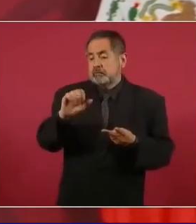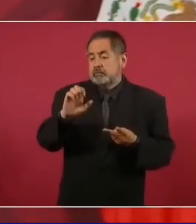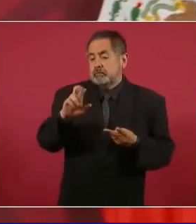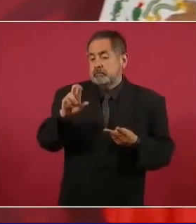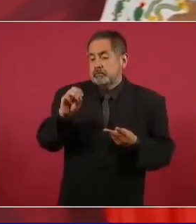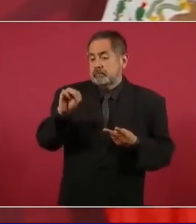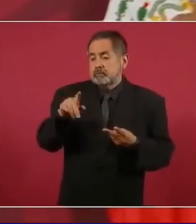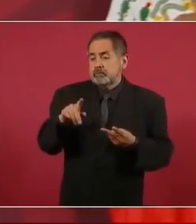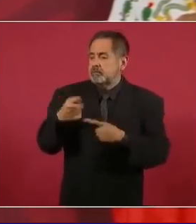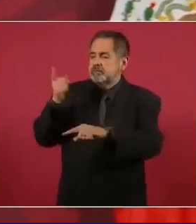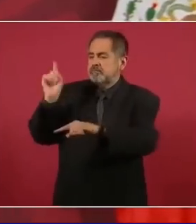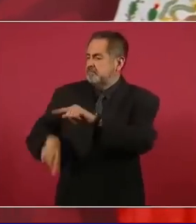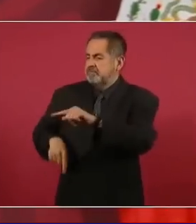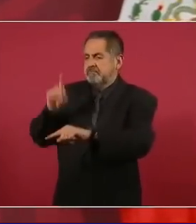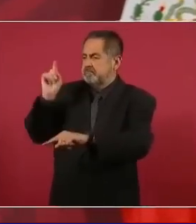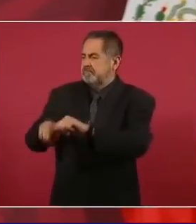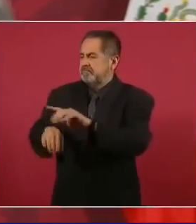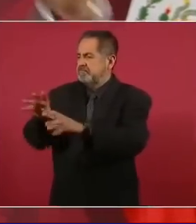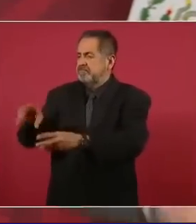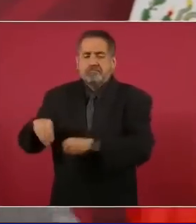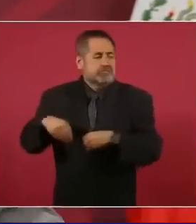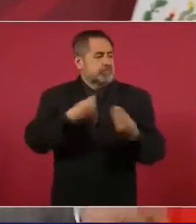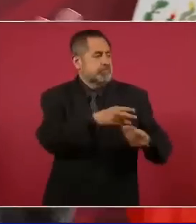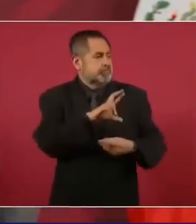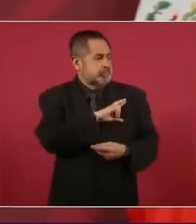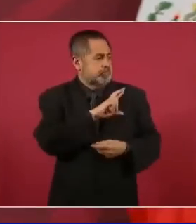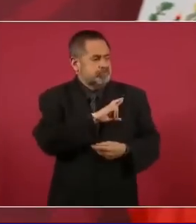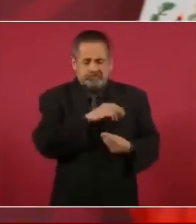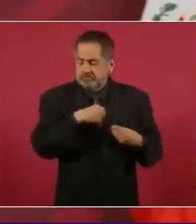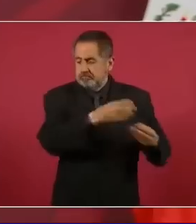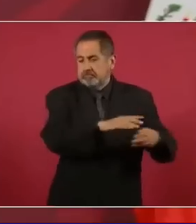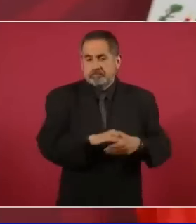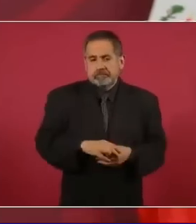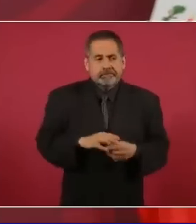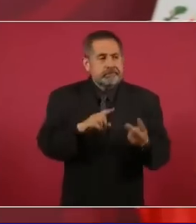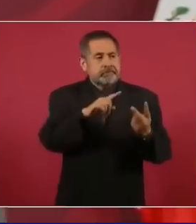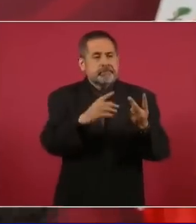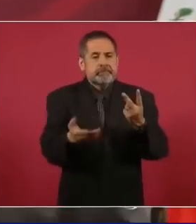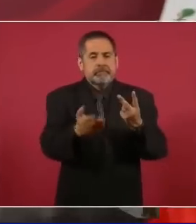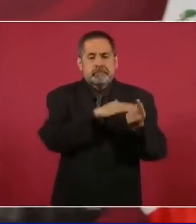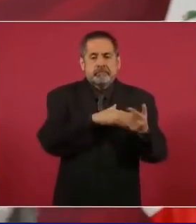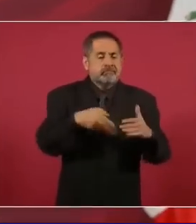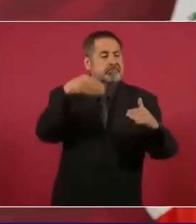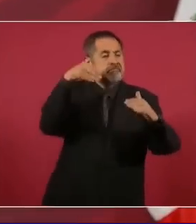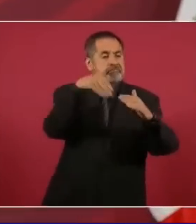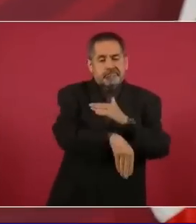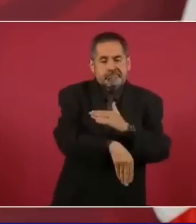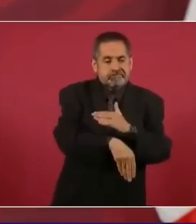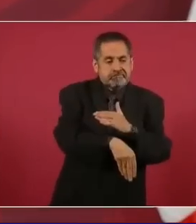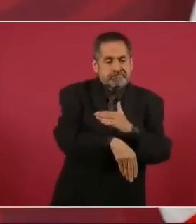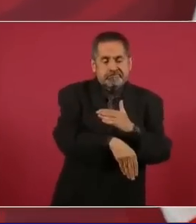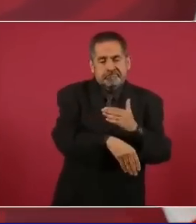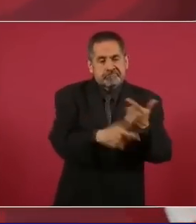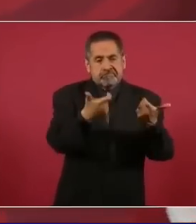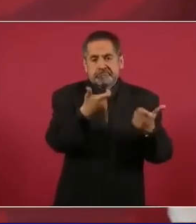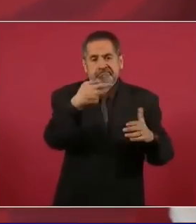se privatizan y una va a la quiebra y abandonan a los trabajadores